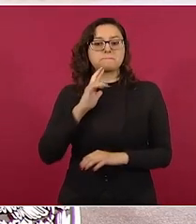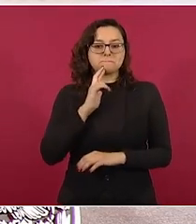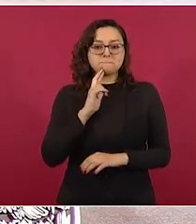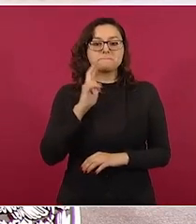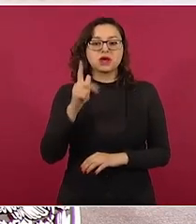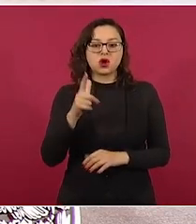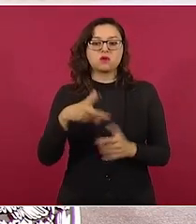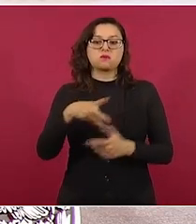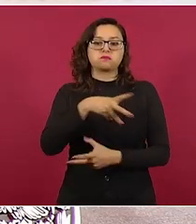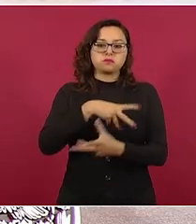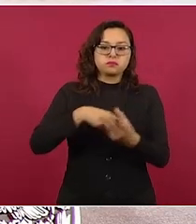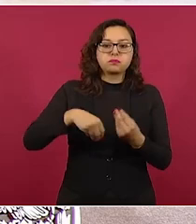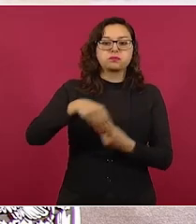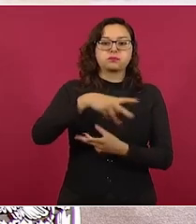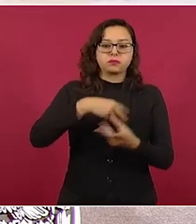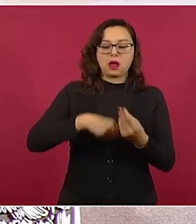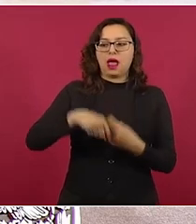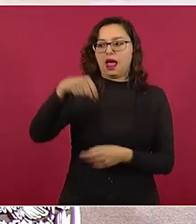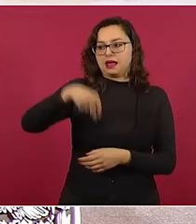a invertir más